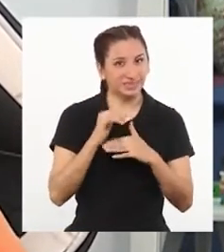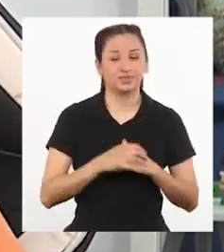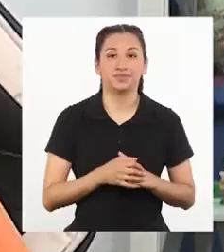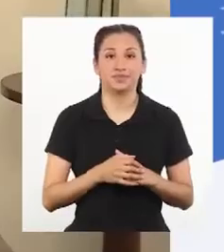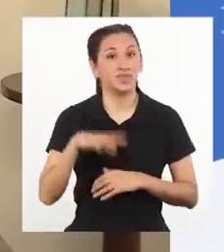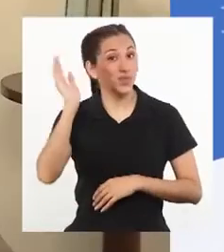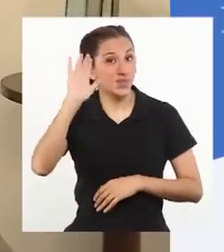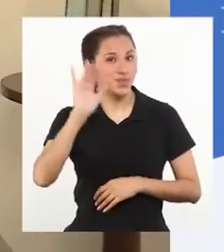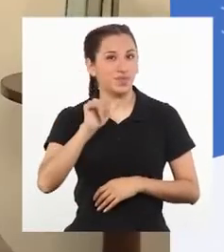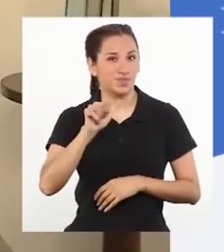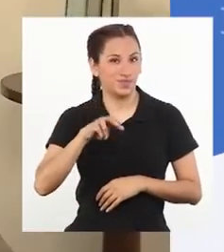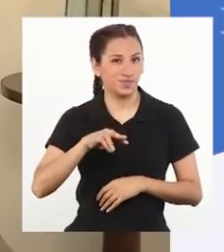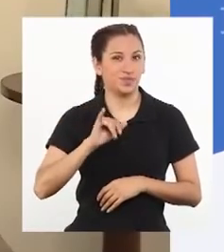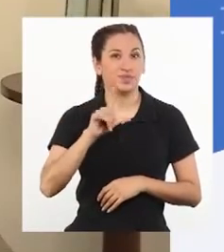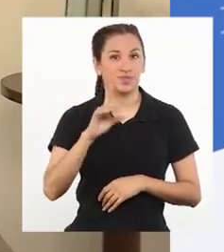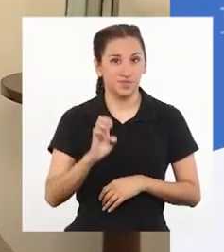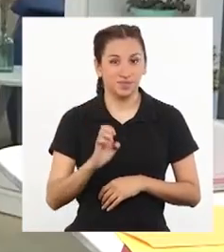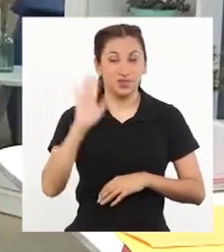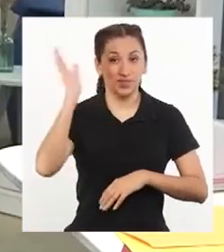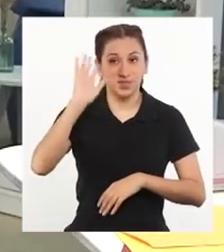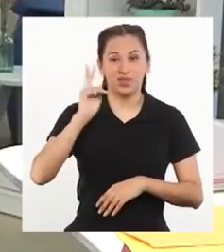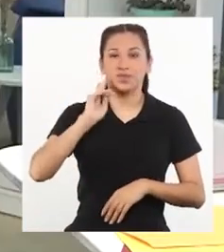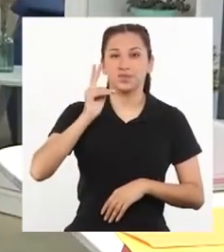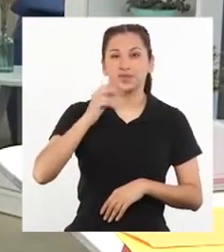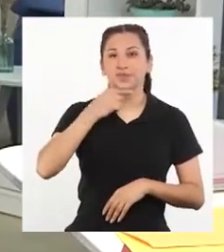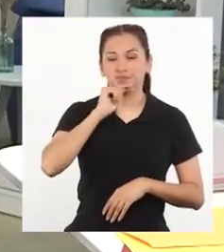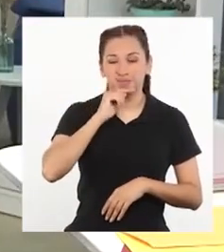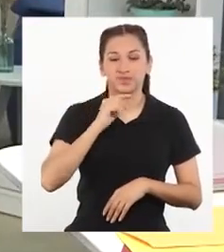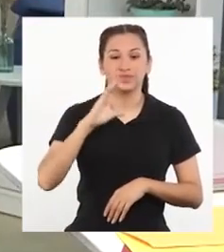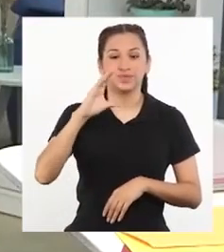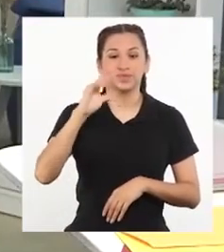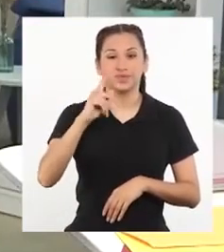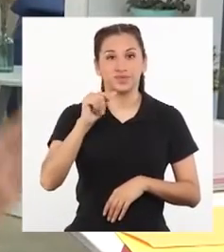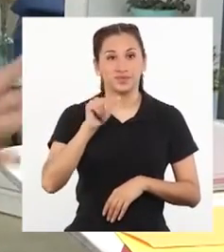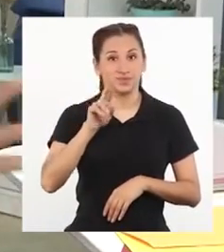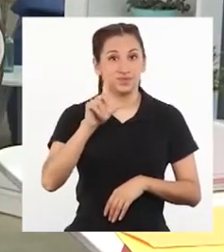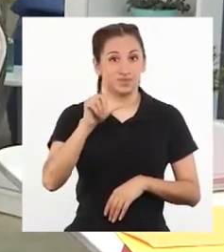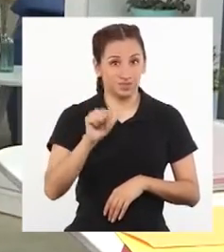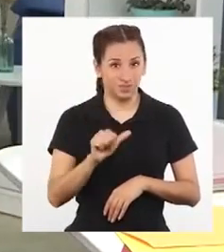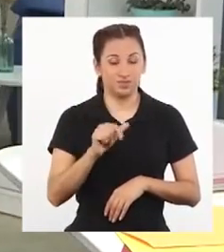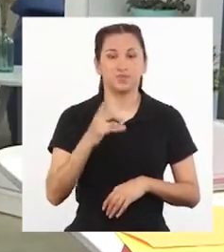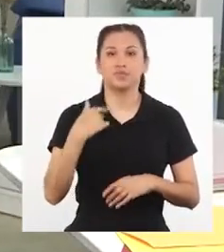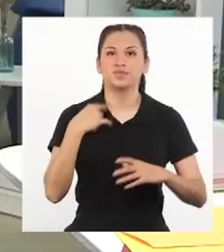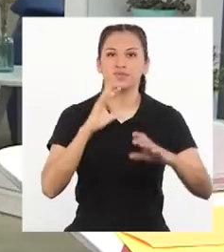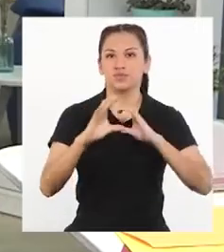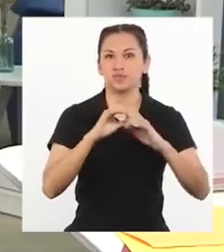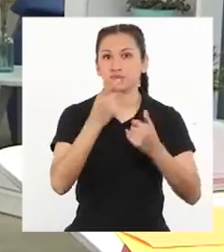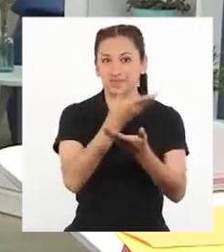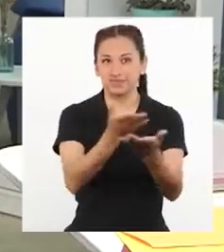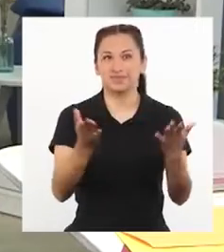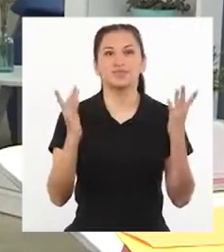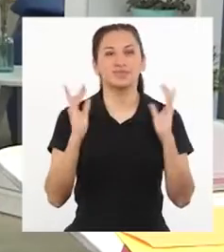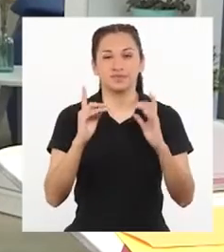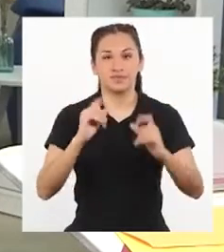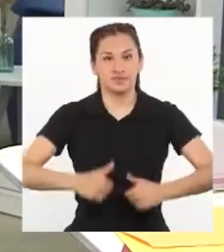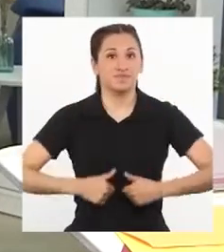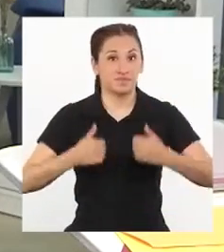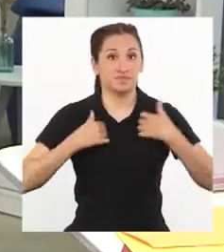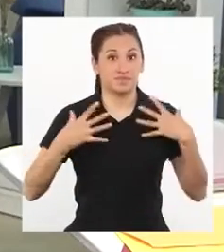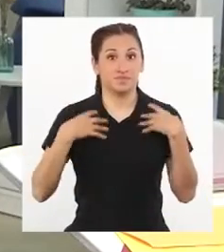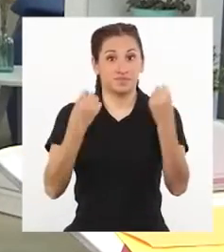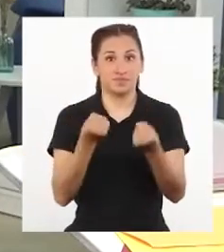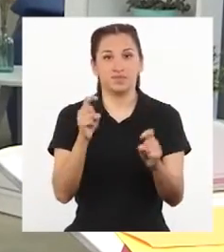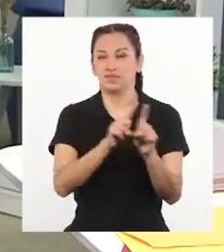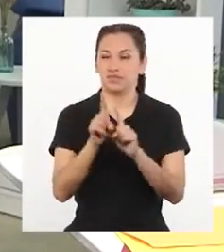para ayudarnos. Hola, Yamile. Hola, profesora Carla. estamos hablando del estilo de vida saludable y